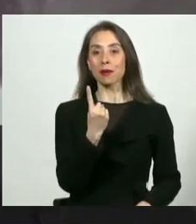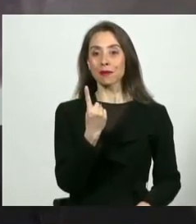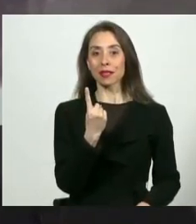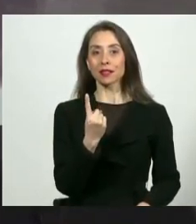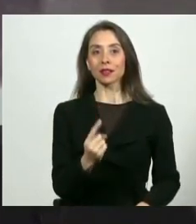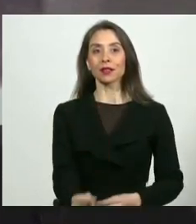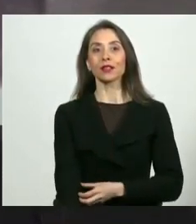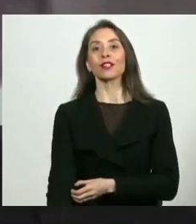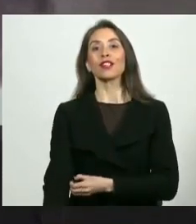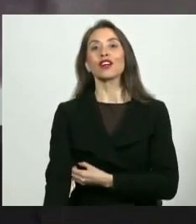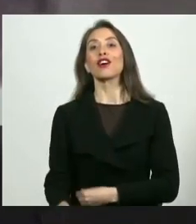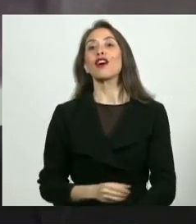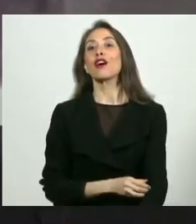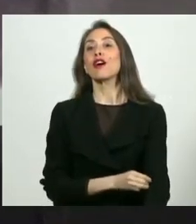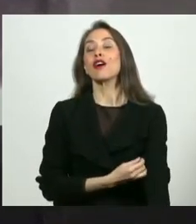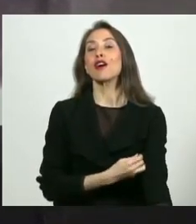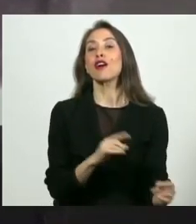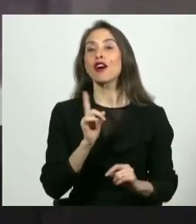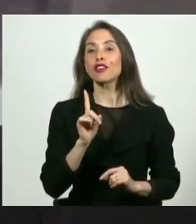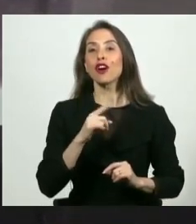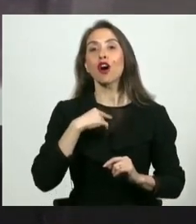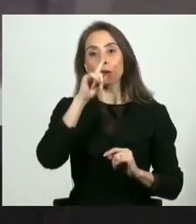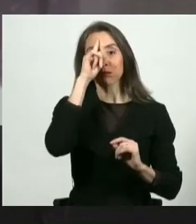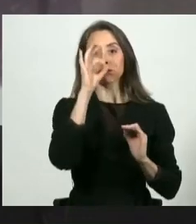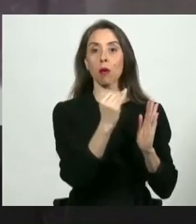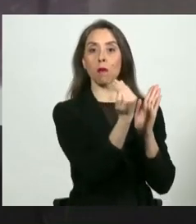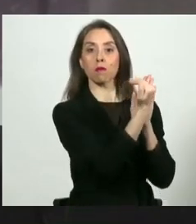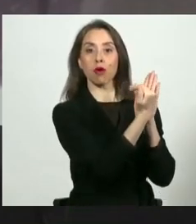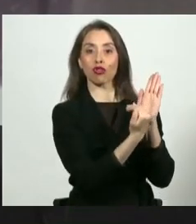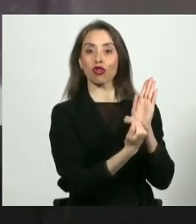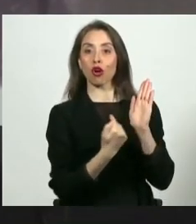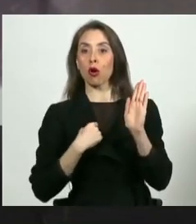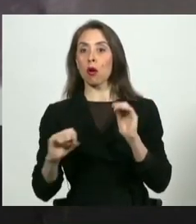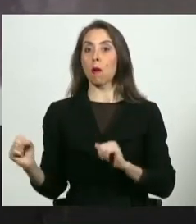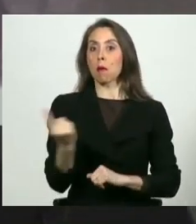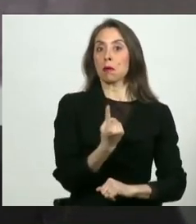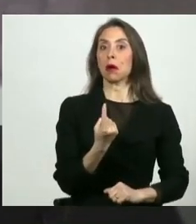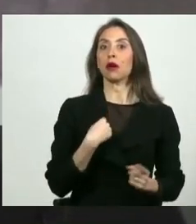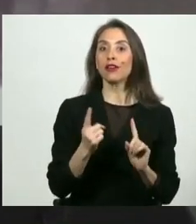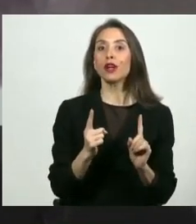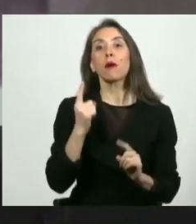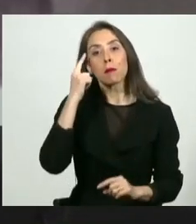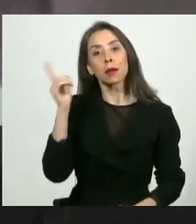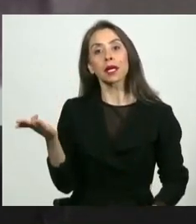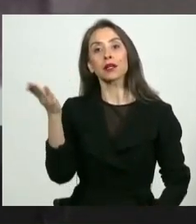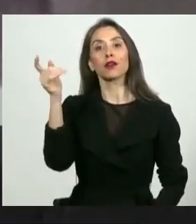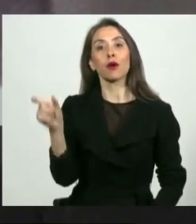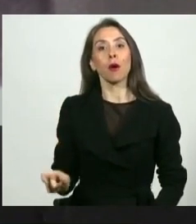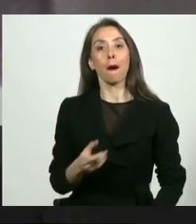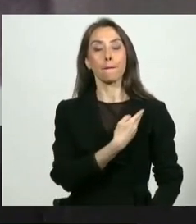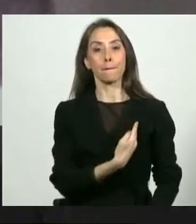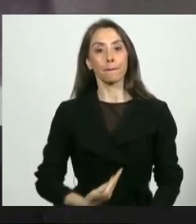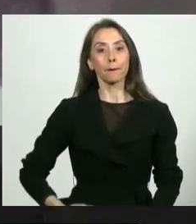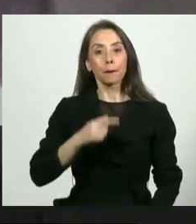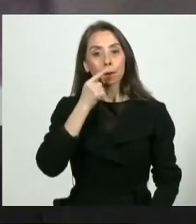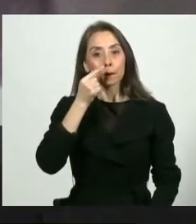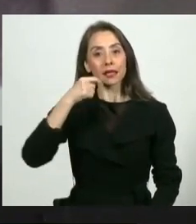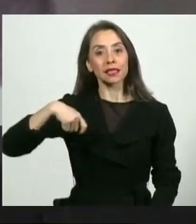No corresponde en nuestros ritos protocolares, pero han tenido la gentileza el presidente del Senado y